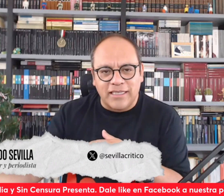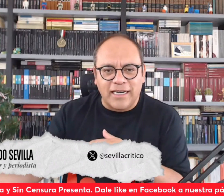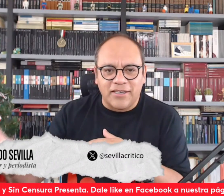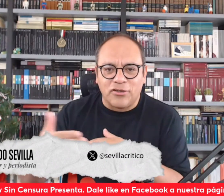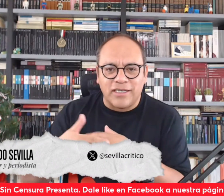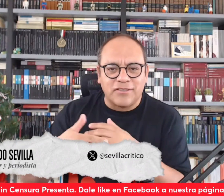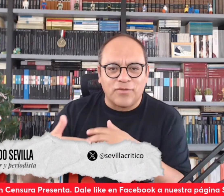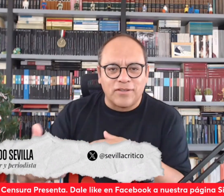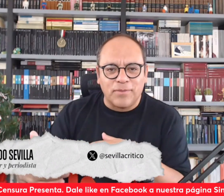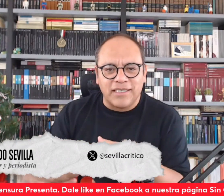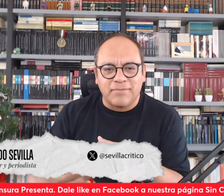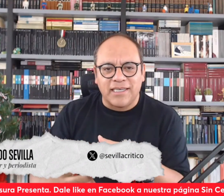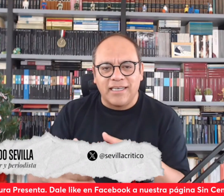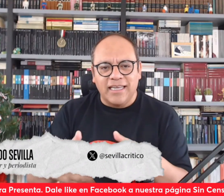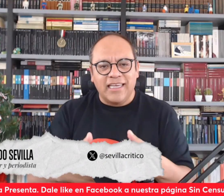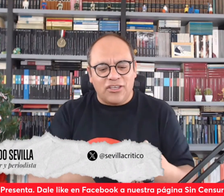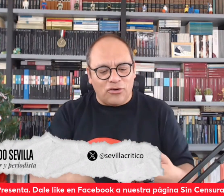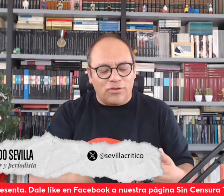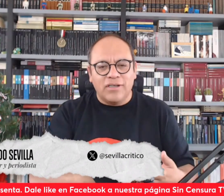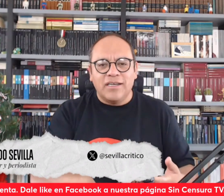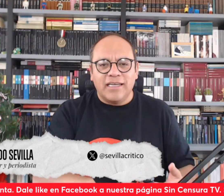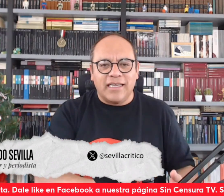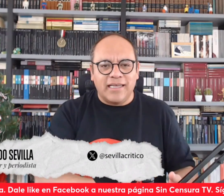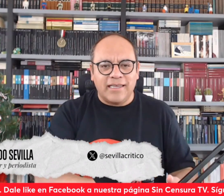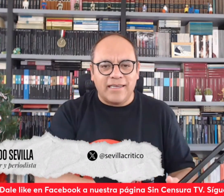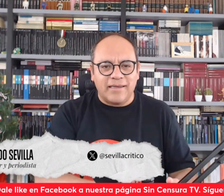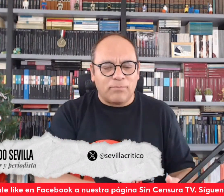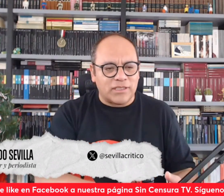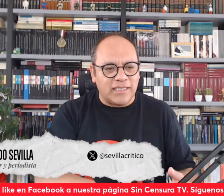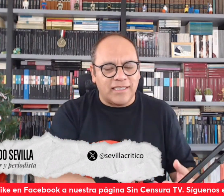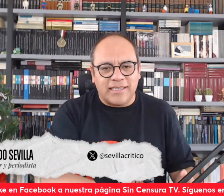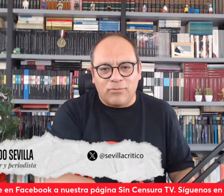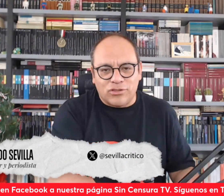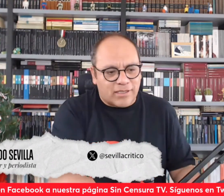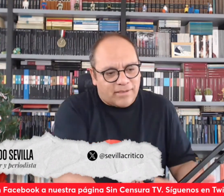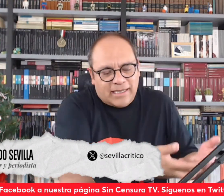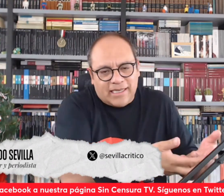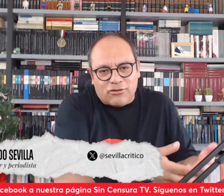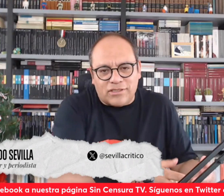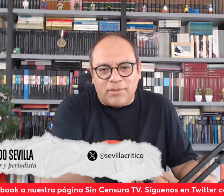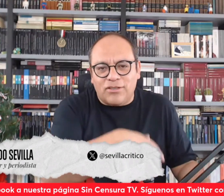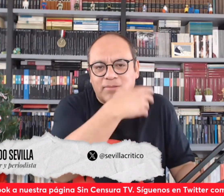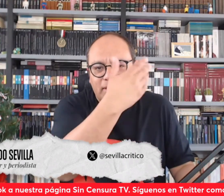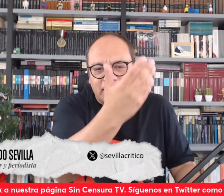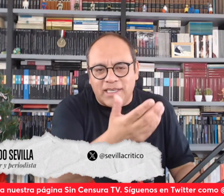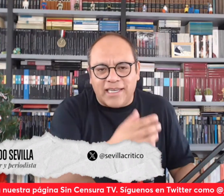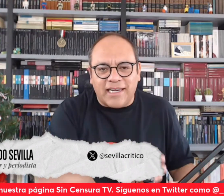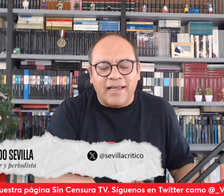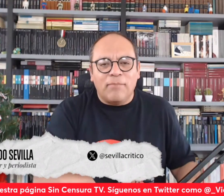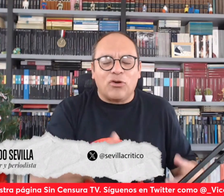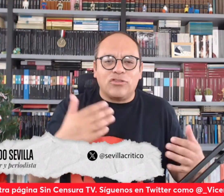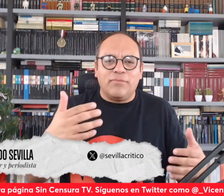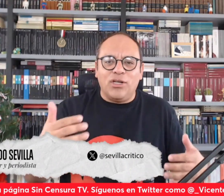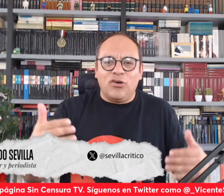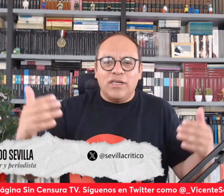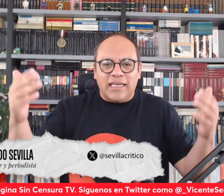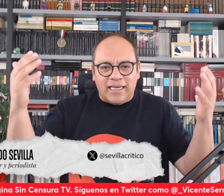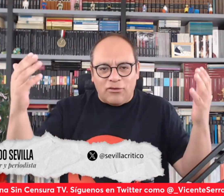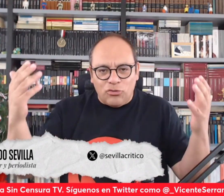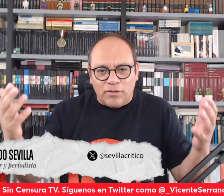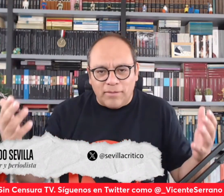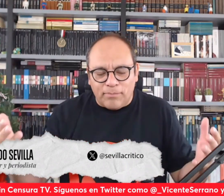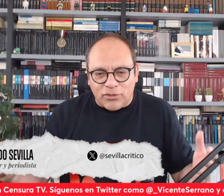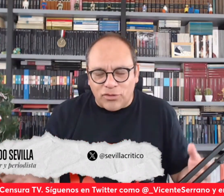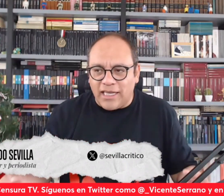crítico literario Christopher Domínguez Michael y yo, pues intentamos que José Emilio se brincara, pero José Emilio